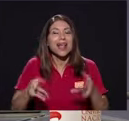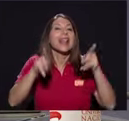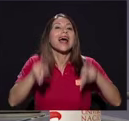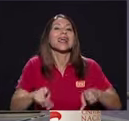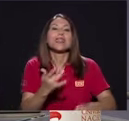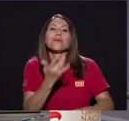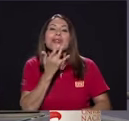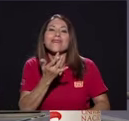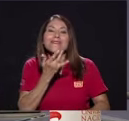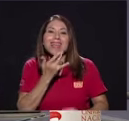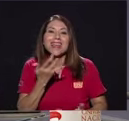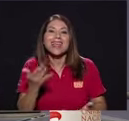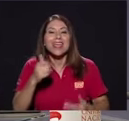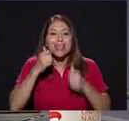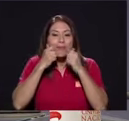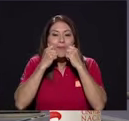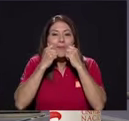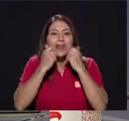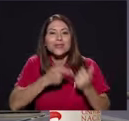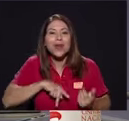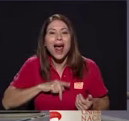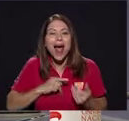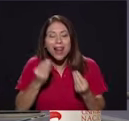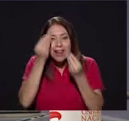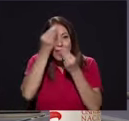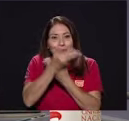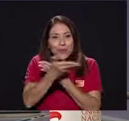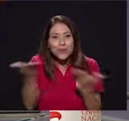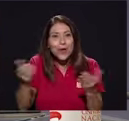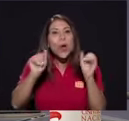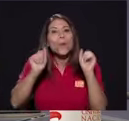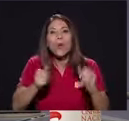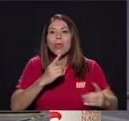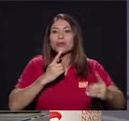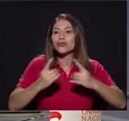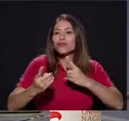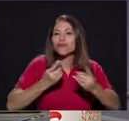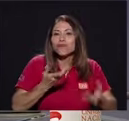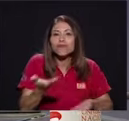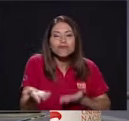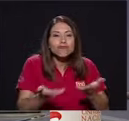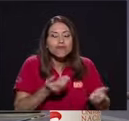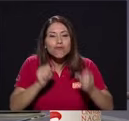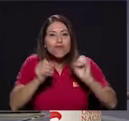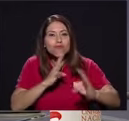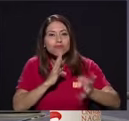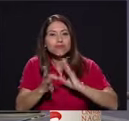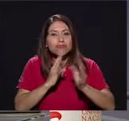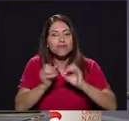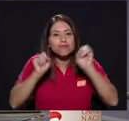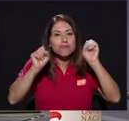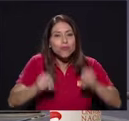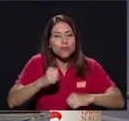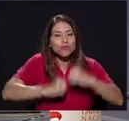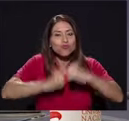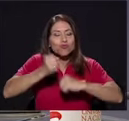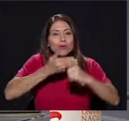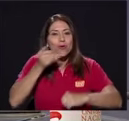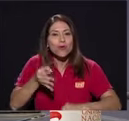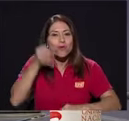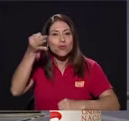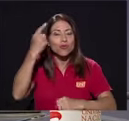prefiere que se le comuniquen las cosas de manera personal, porque así podemos establecer un diálogo, podemos conversar y podemos construir